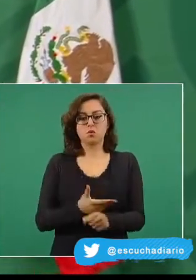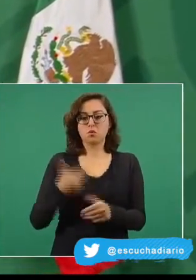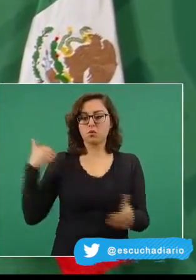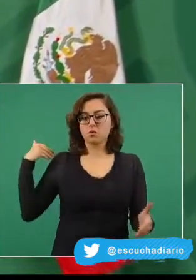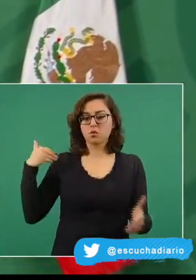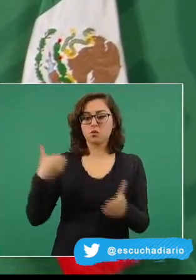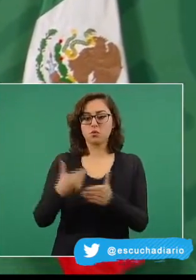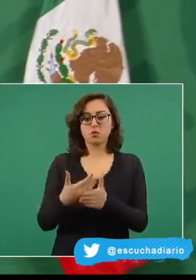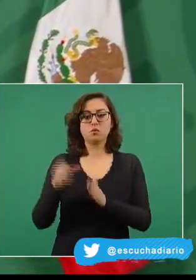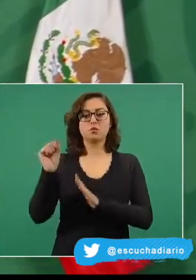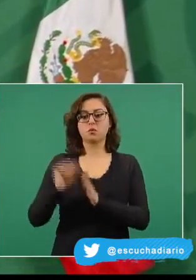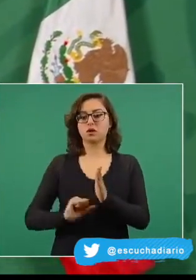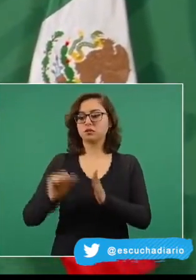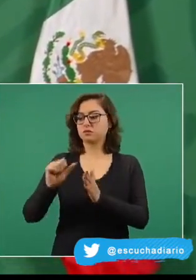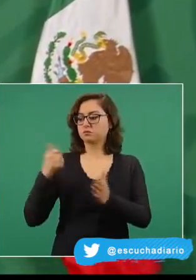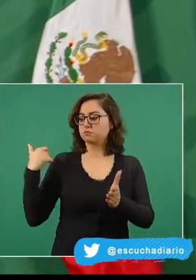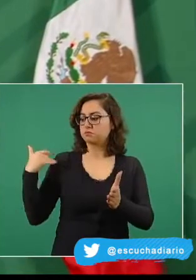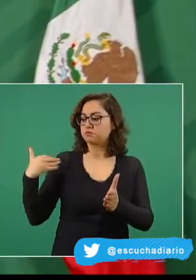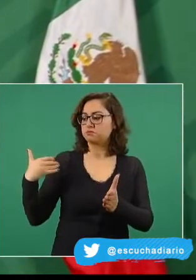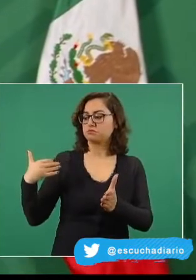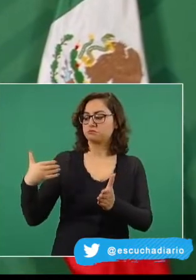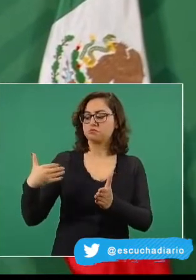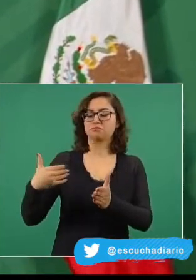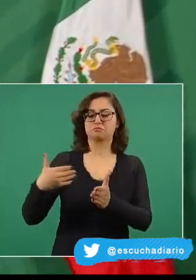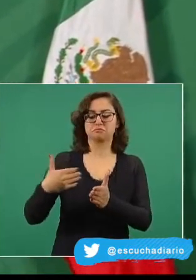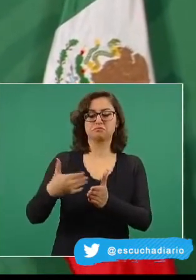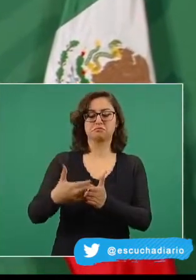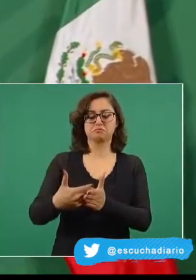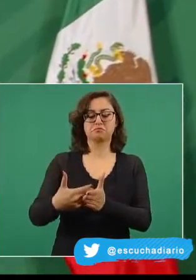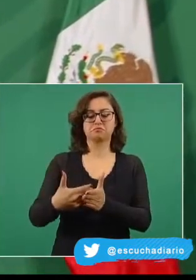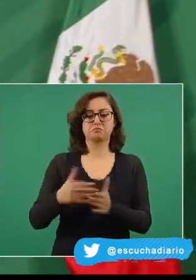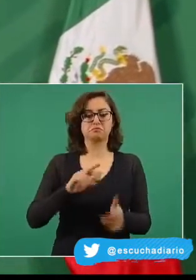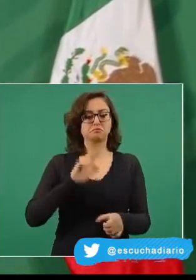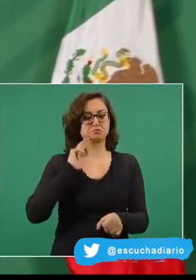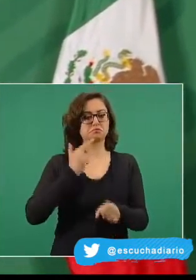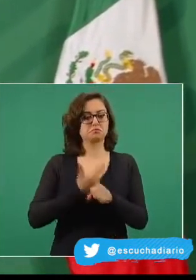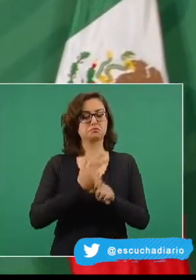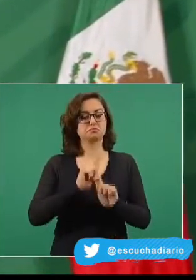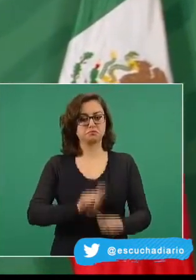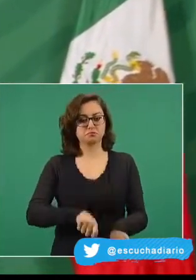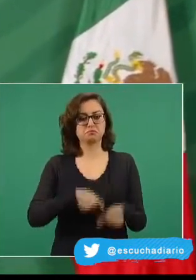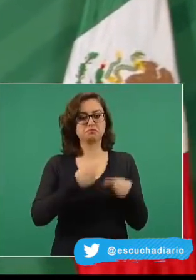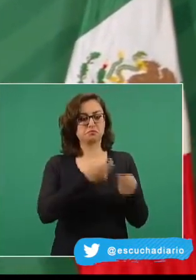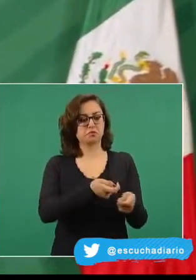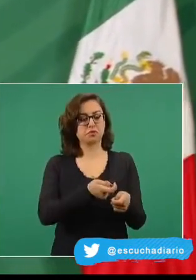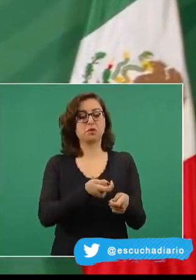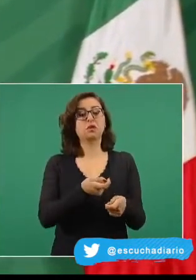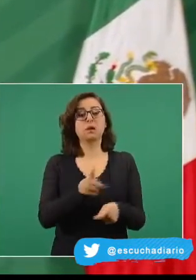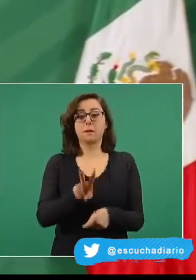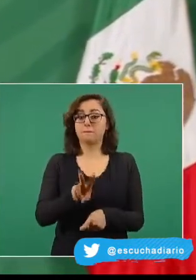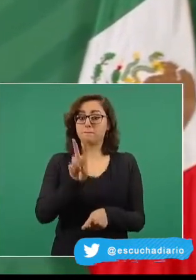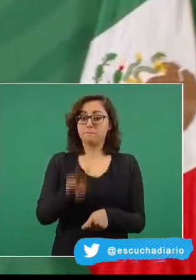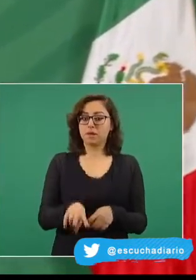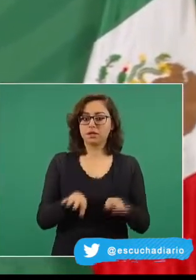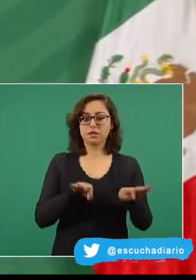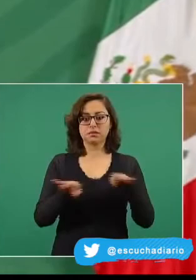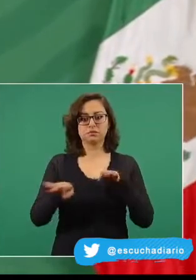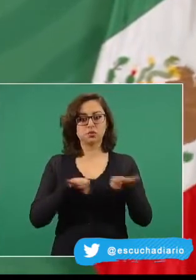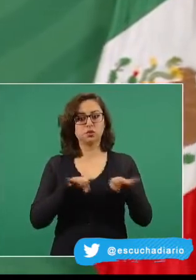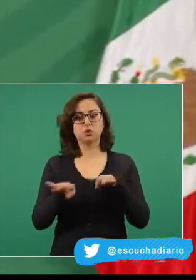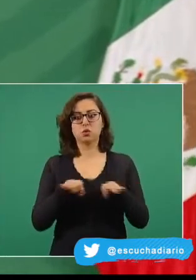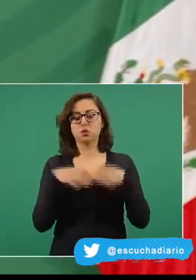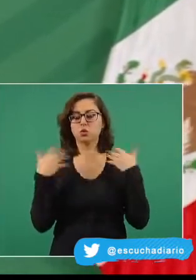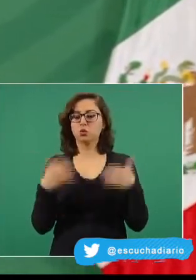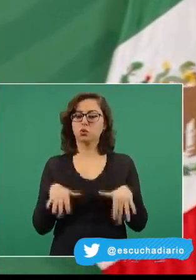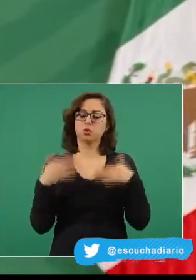suspendió actividades y trabajó de manera normal. Sin duda es una noticia alentadora, ya que la parte medular de la vacunación en México se